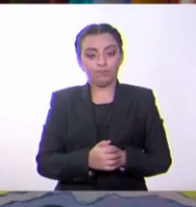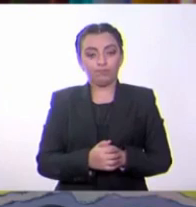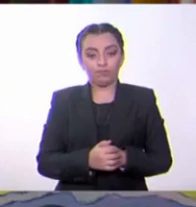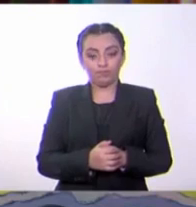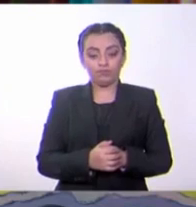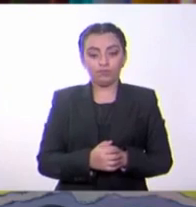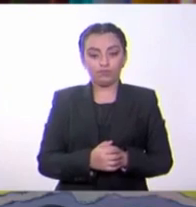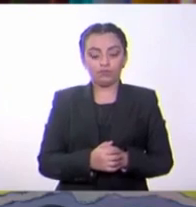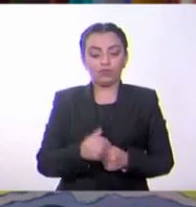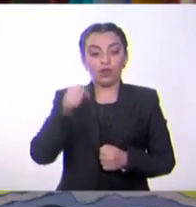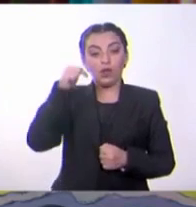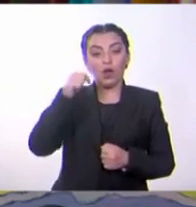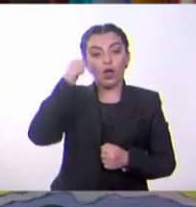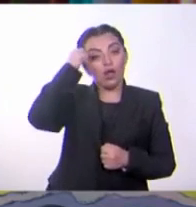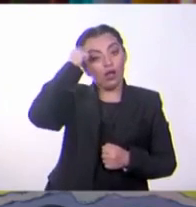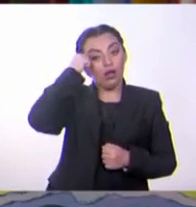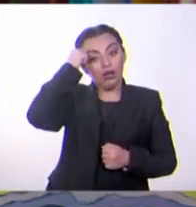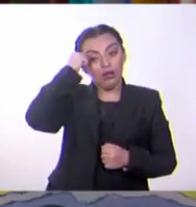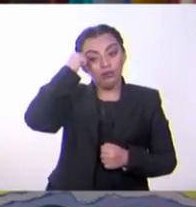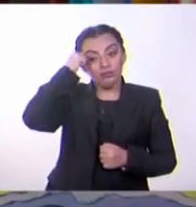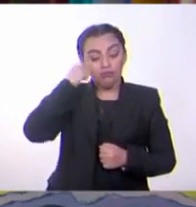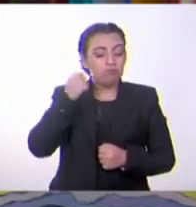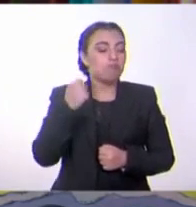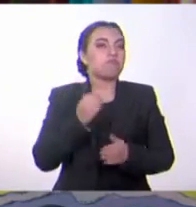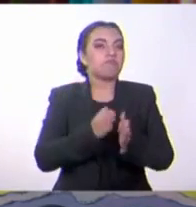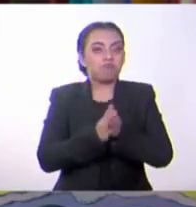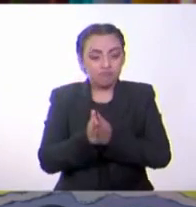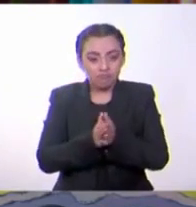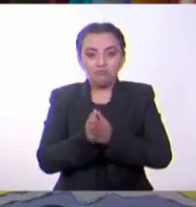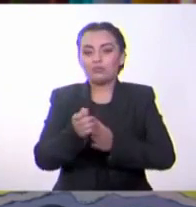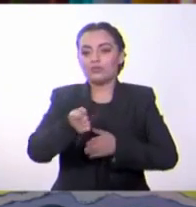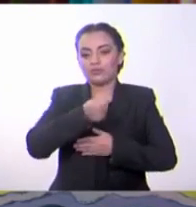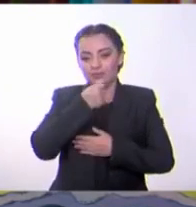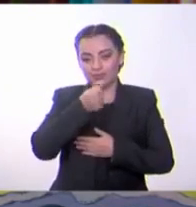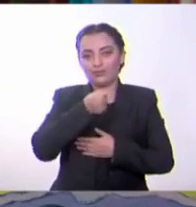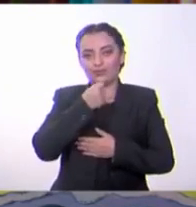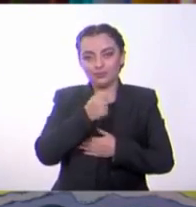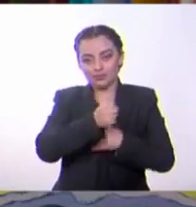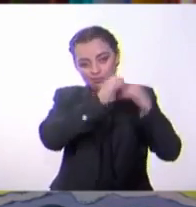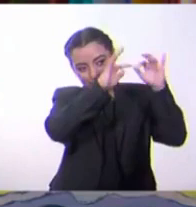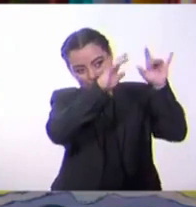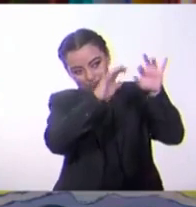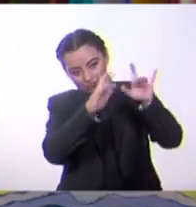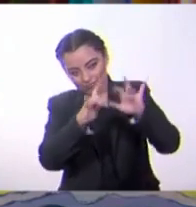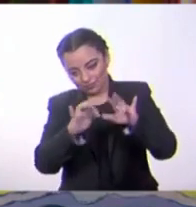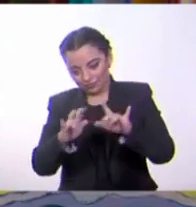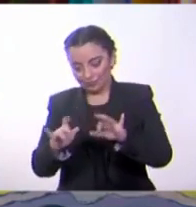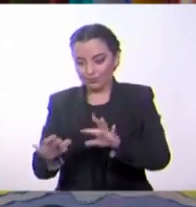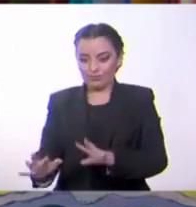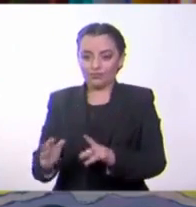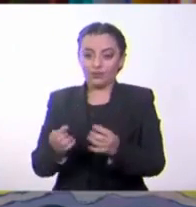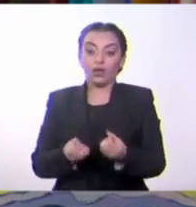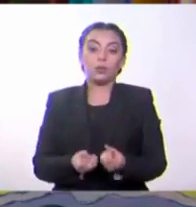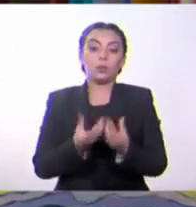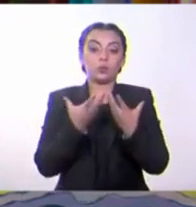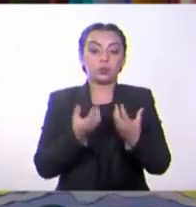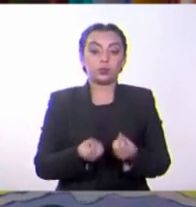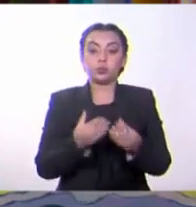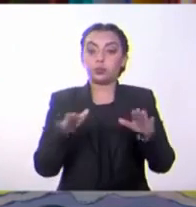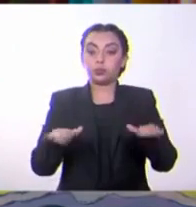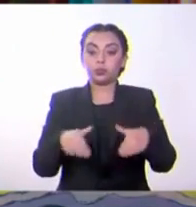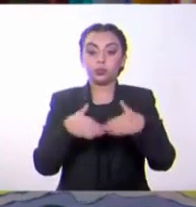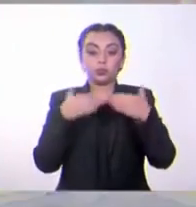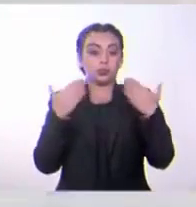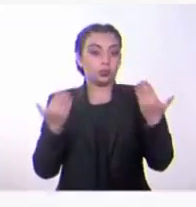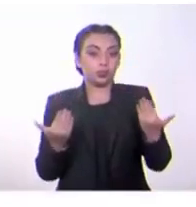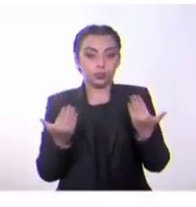Hoy hemos aprendido muchas cosas interesantes sobre la erosión causada por deforestación. En primer lugar,